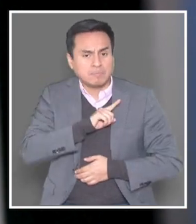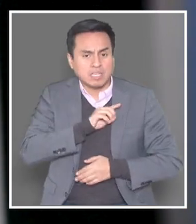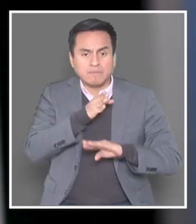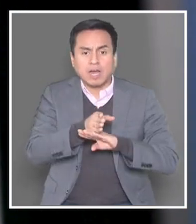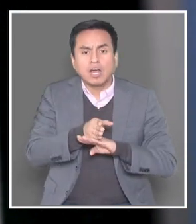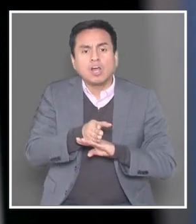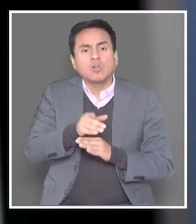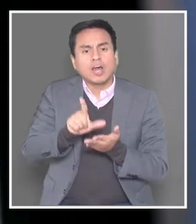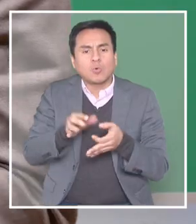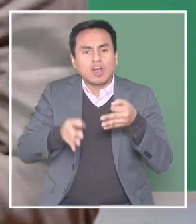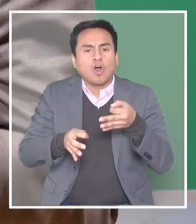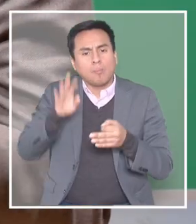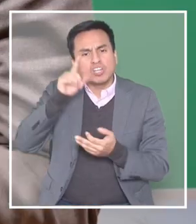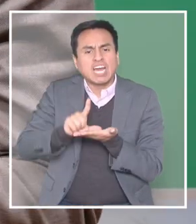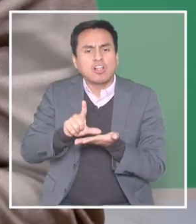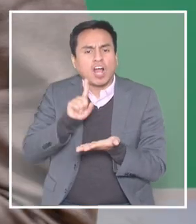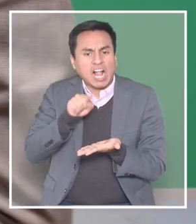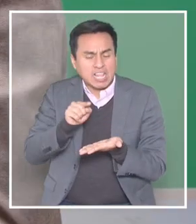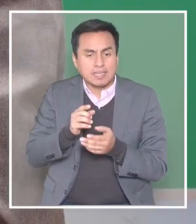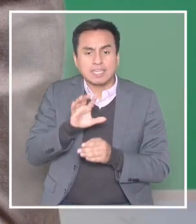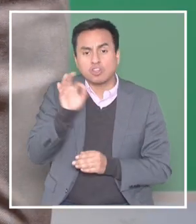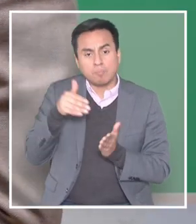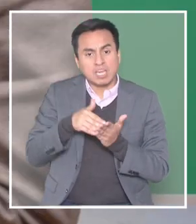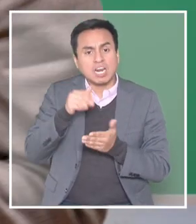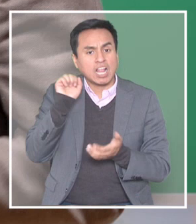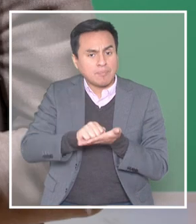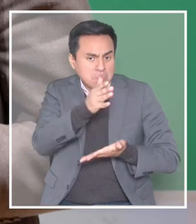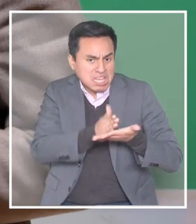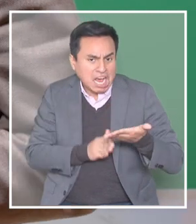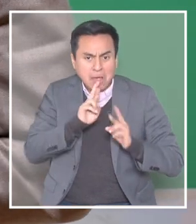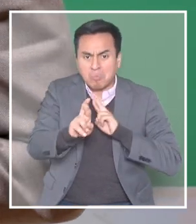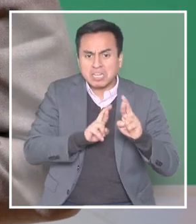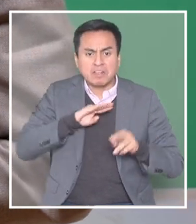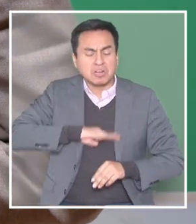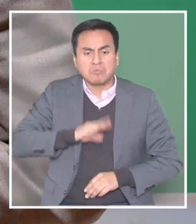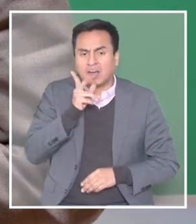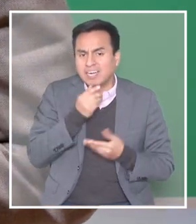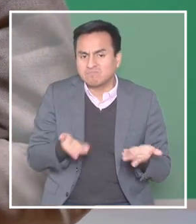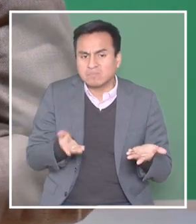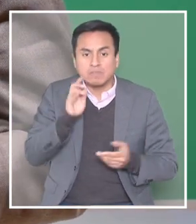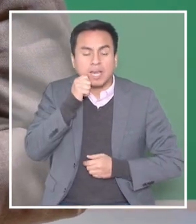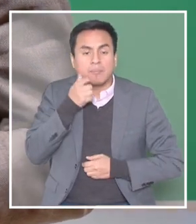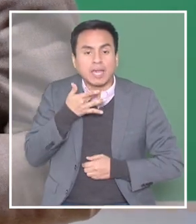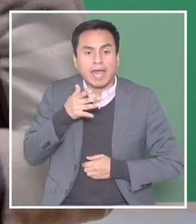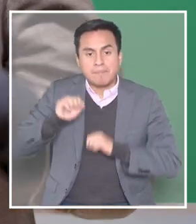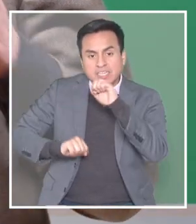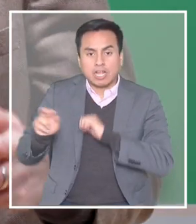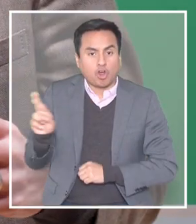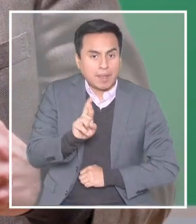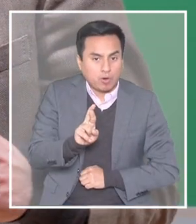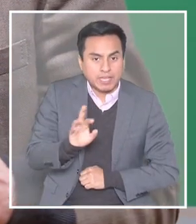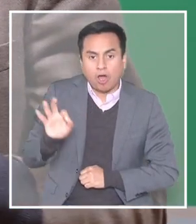finalmente van al juzgado de policía local. La mitad de estos 500.000 reclamos no tienen una respuesta satisfactoria, ya sea porque las empresas